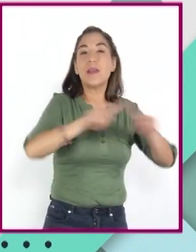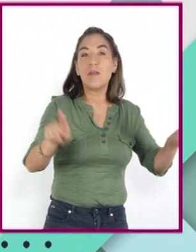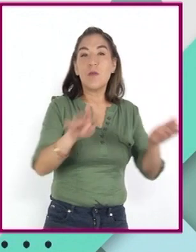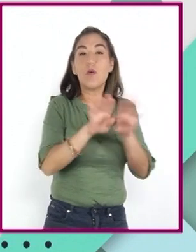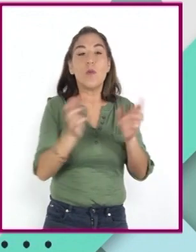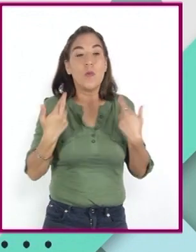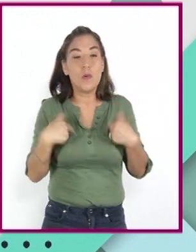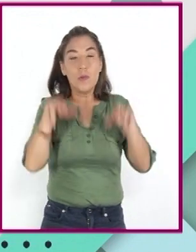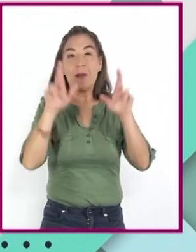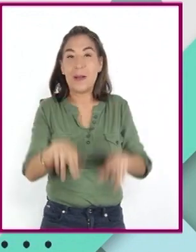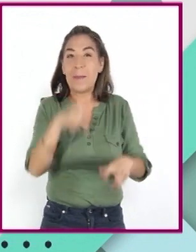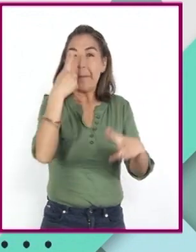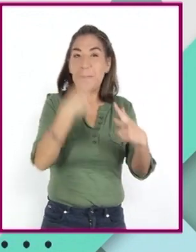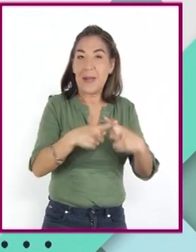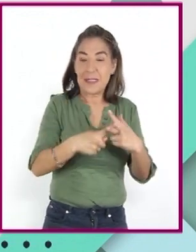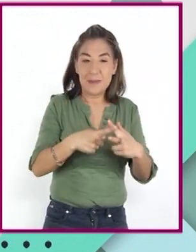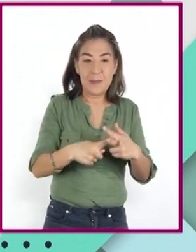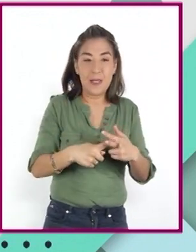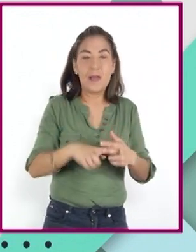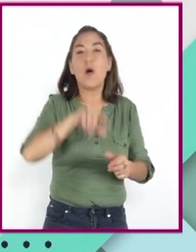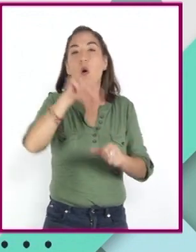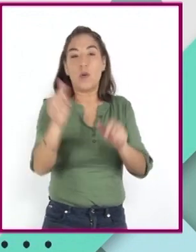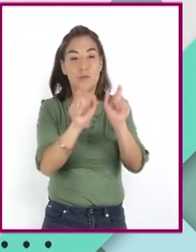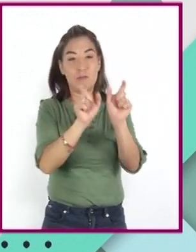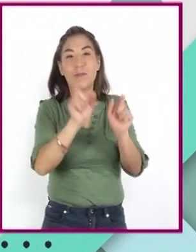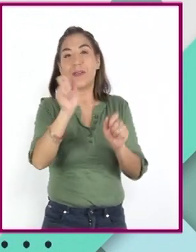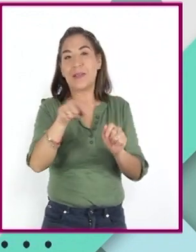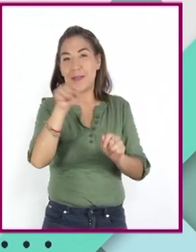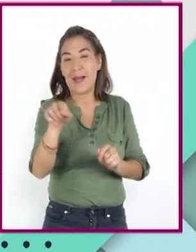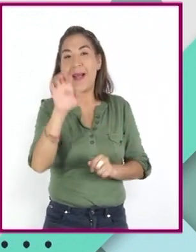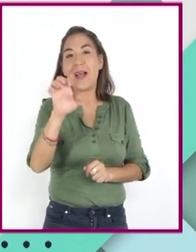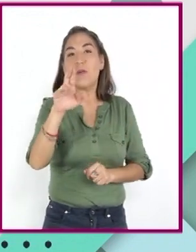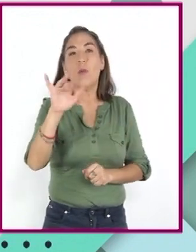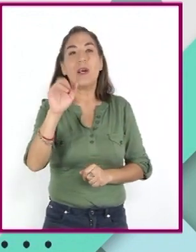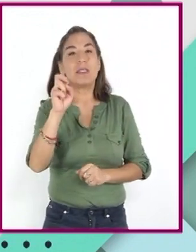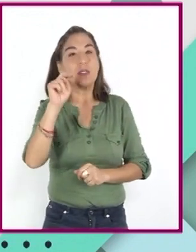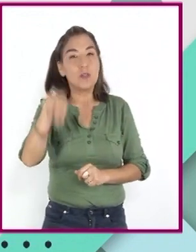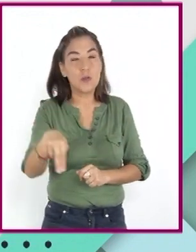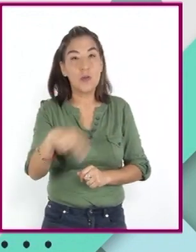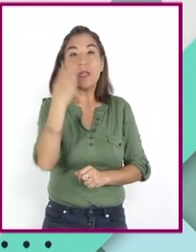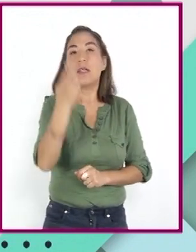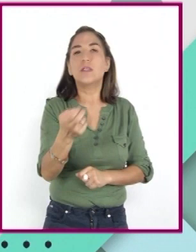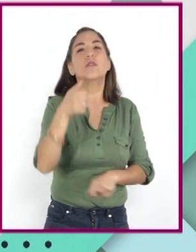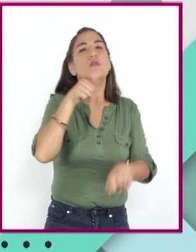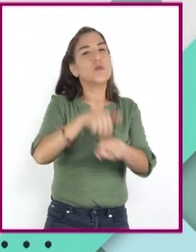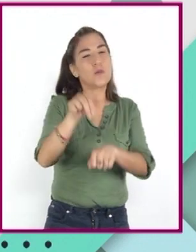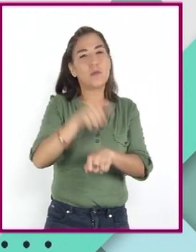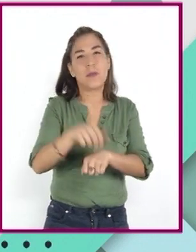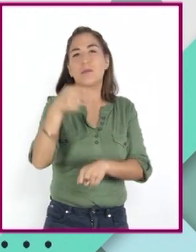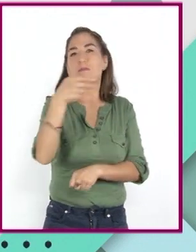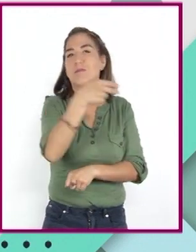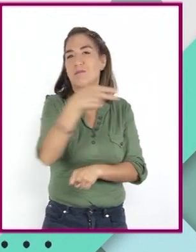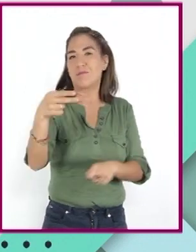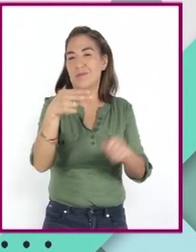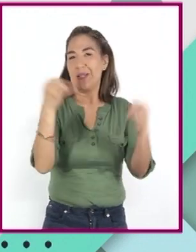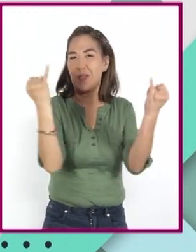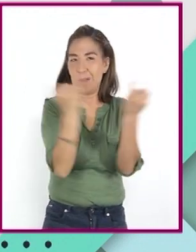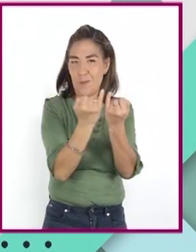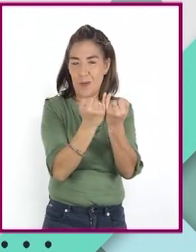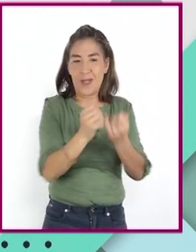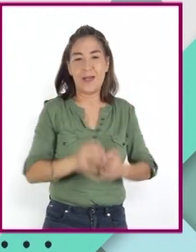expresión algebraica y una ecuación es que esta última tiene el signo de igualdad y la